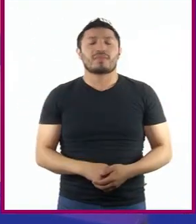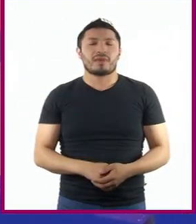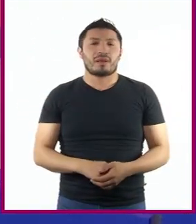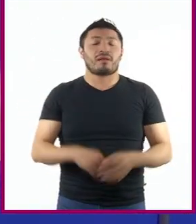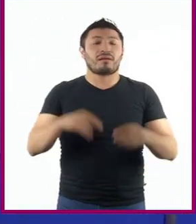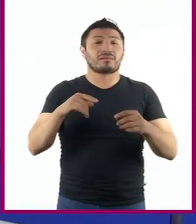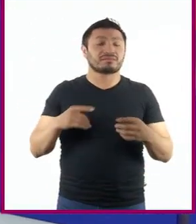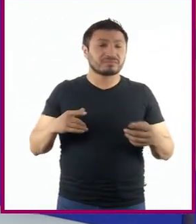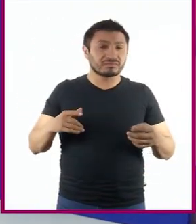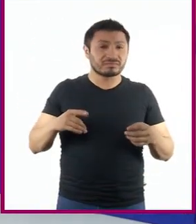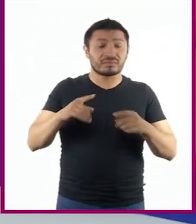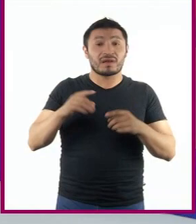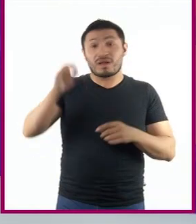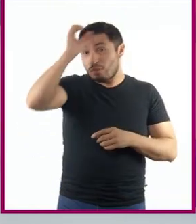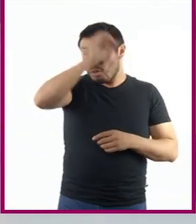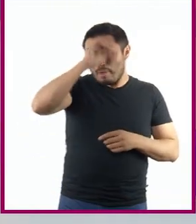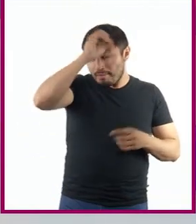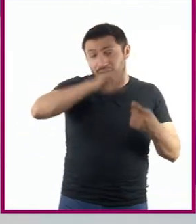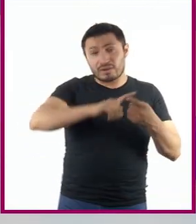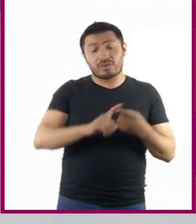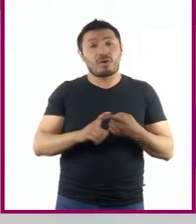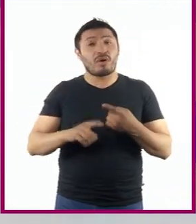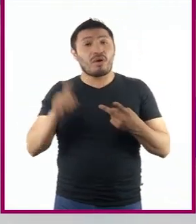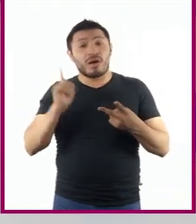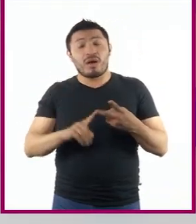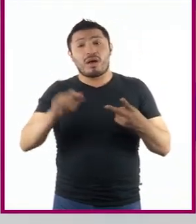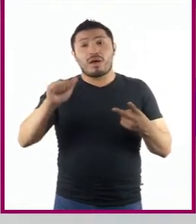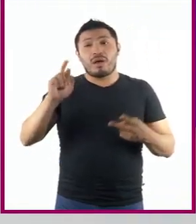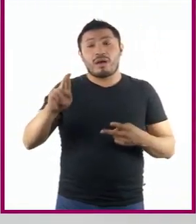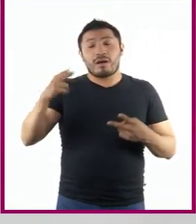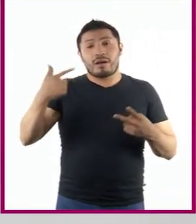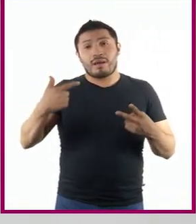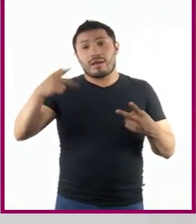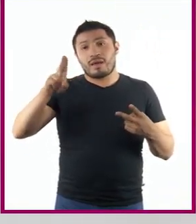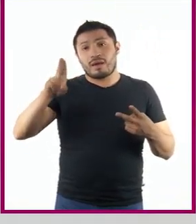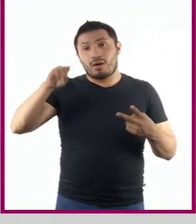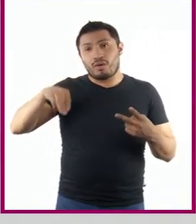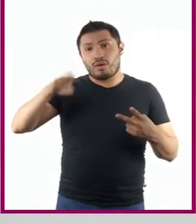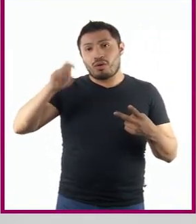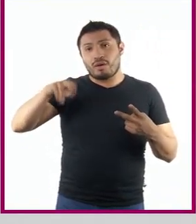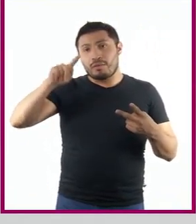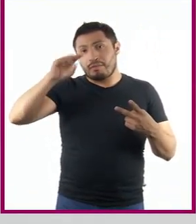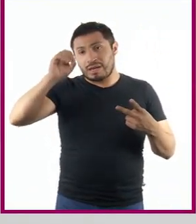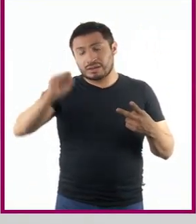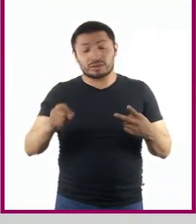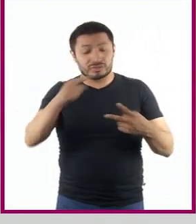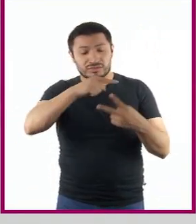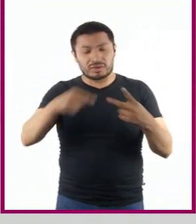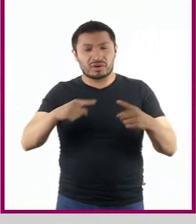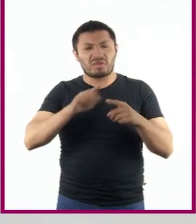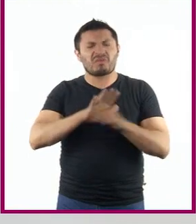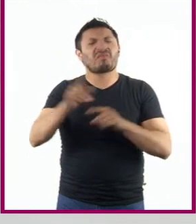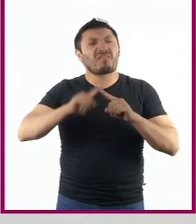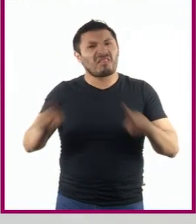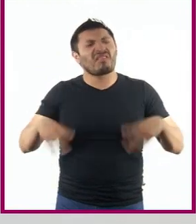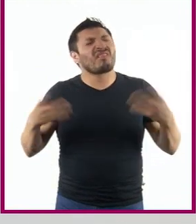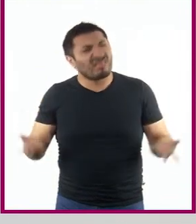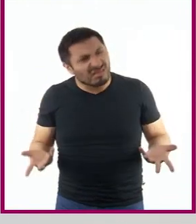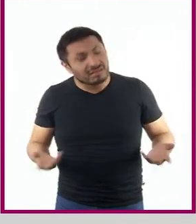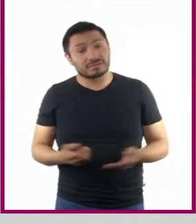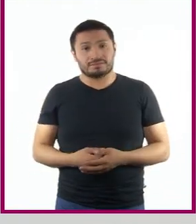diferencia entre opiniones y argumentos? Es una buena pregunta. ¿Qué te parece